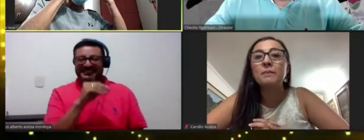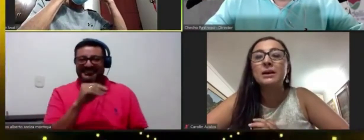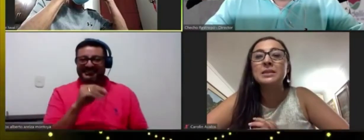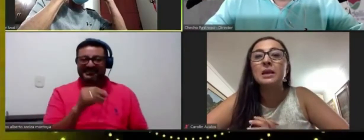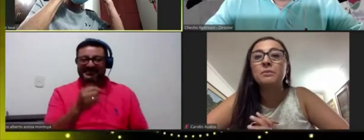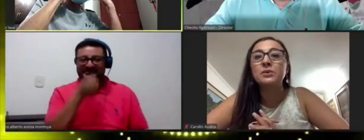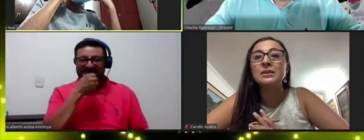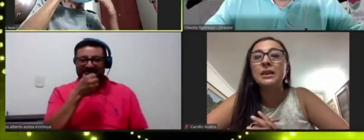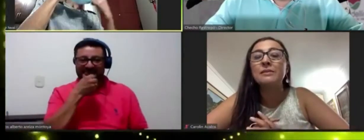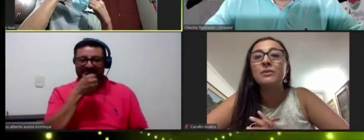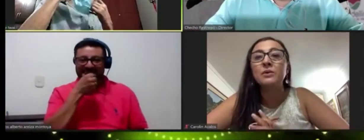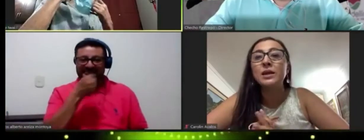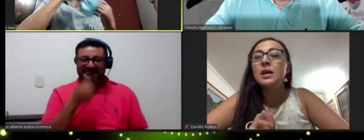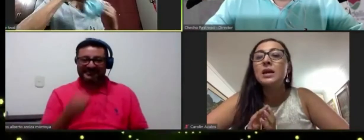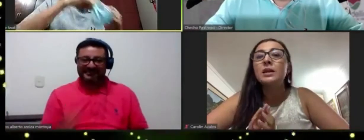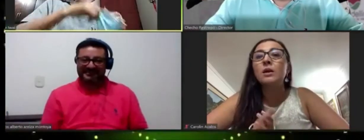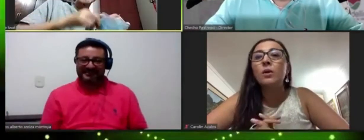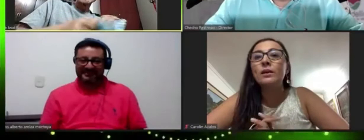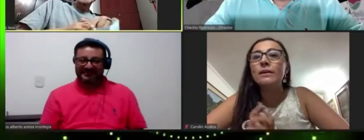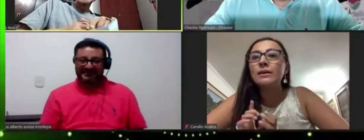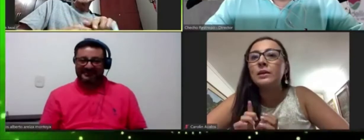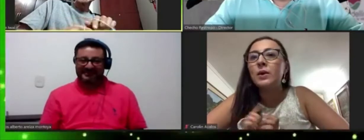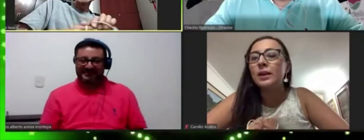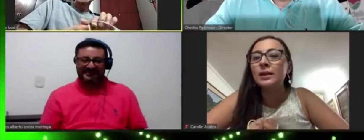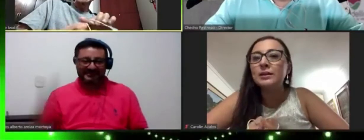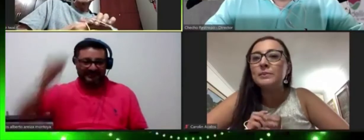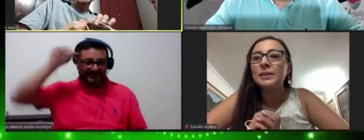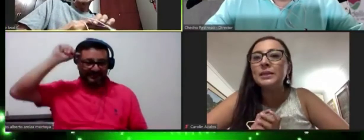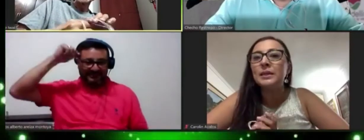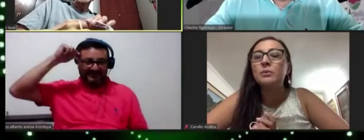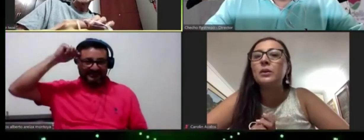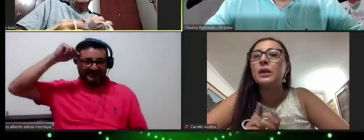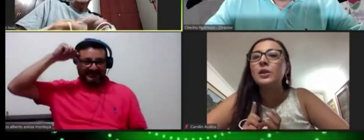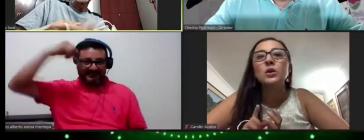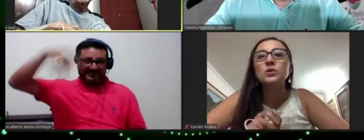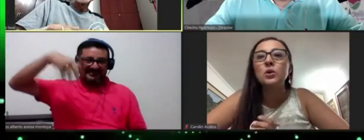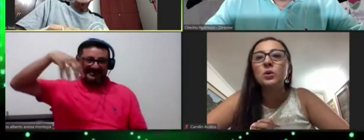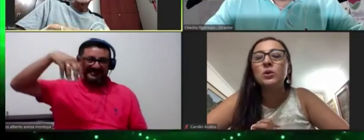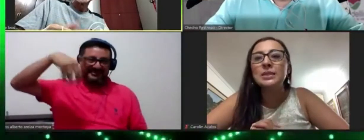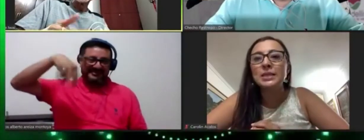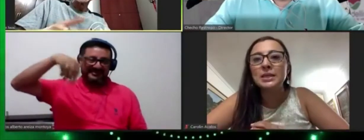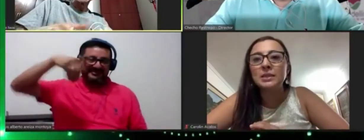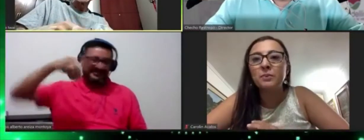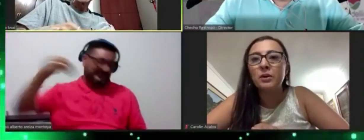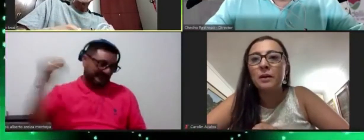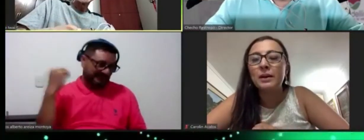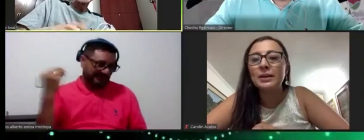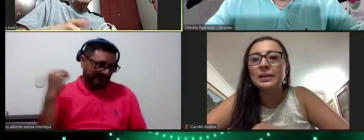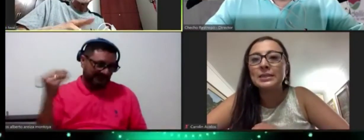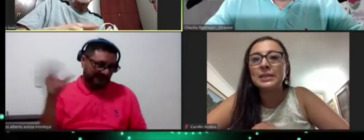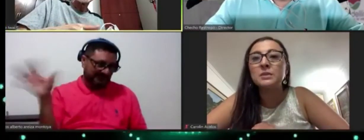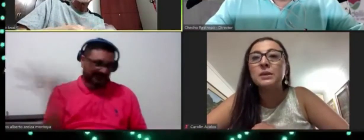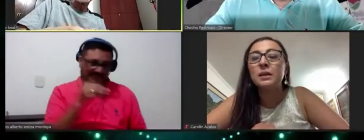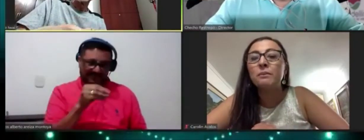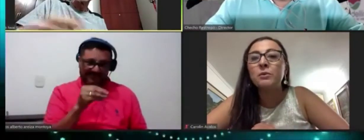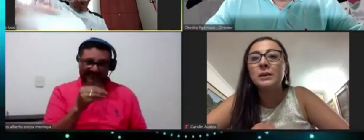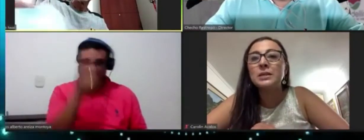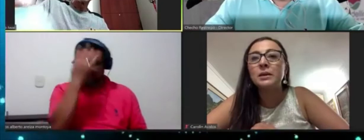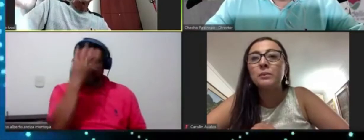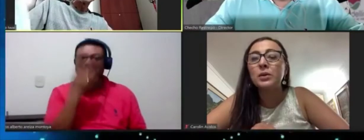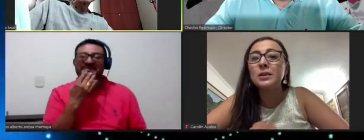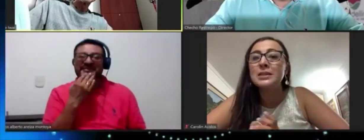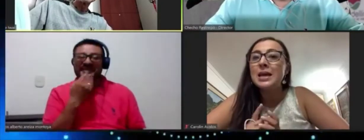de Paisa Deportes Live TV. Recuerden activar la campanita porque no solo es este programa el que se transmite por